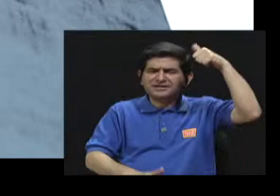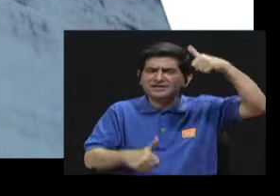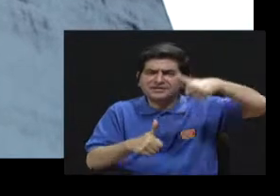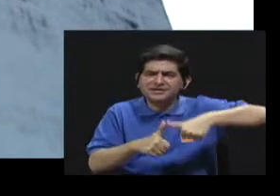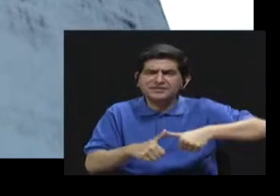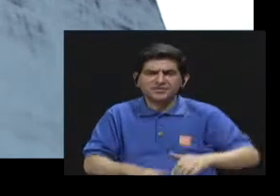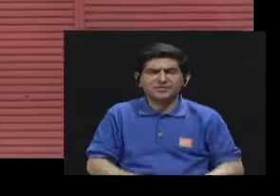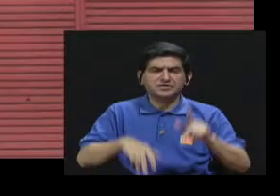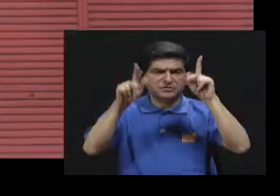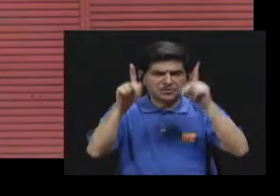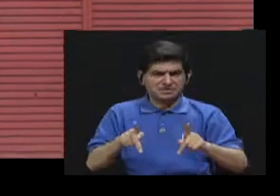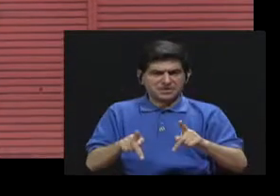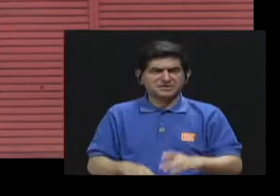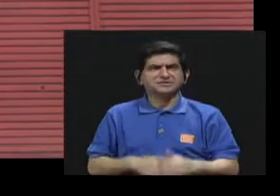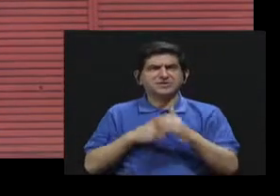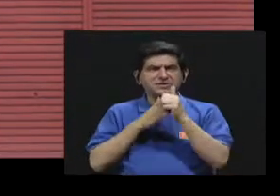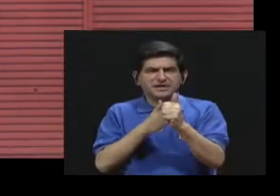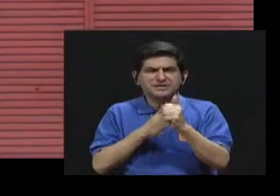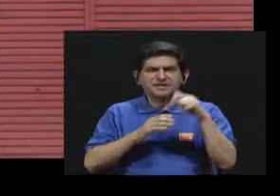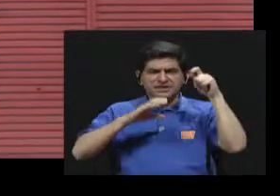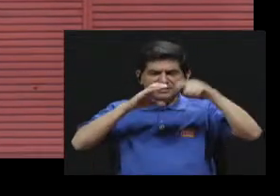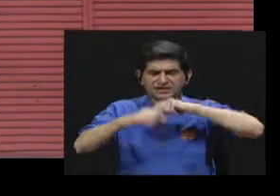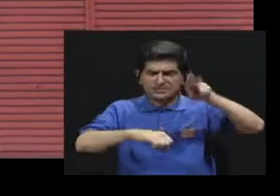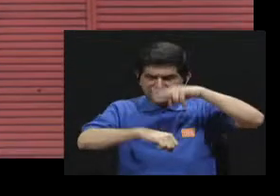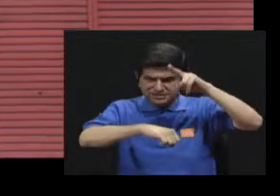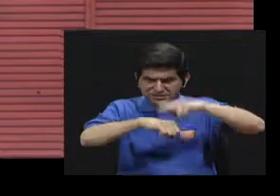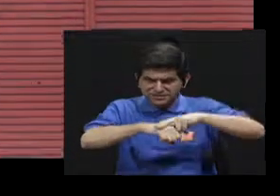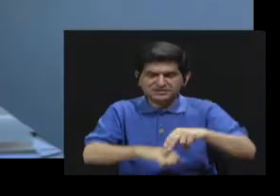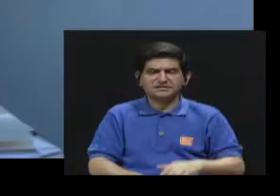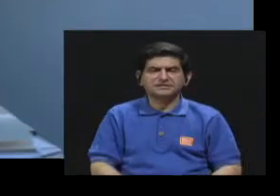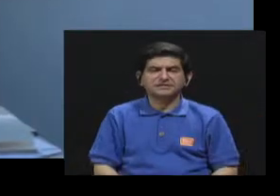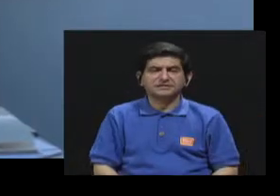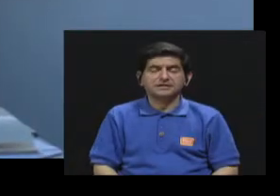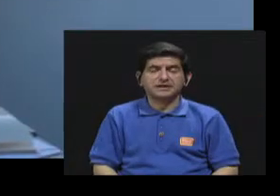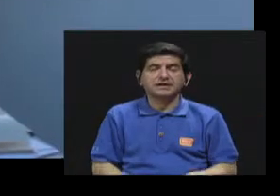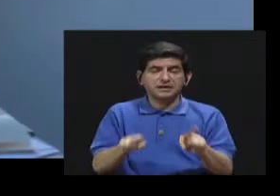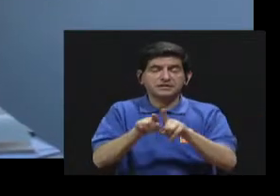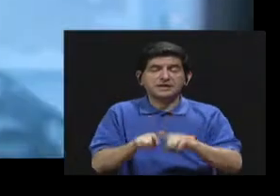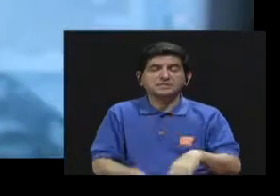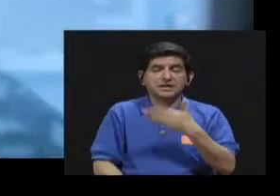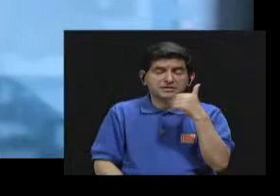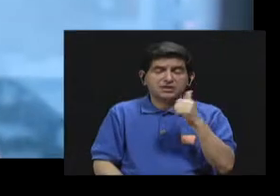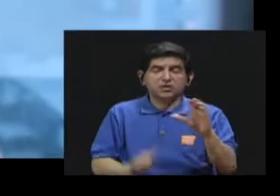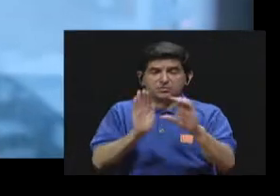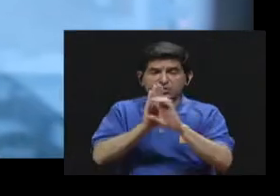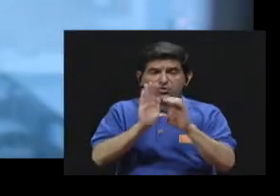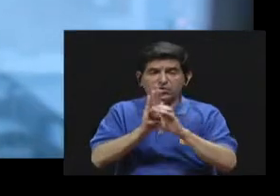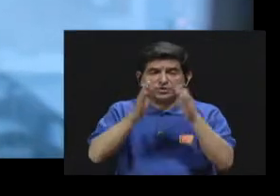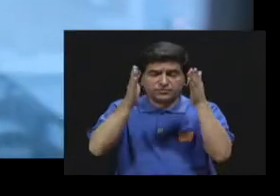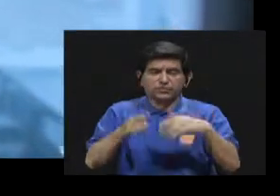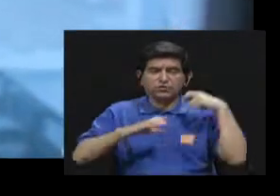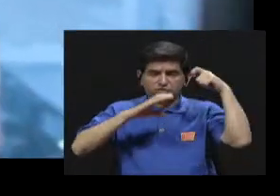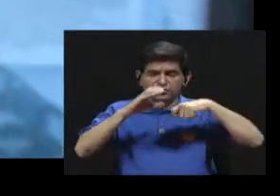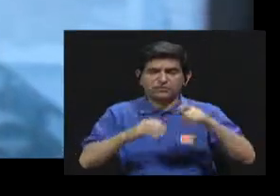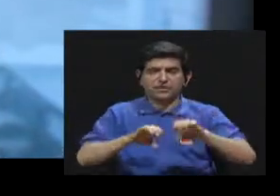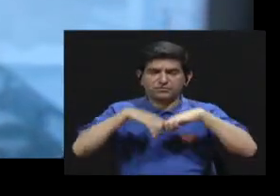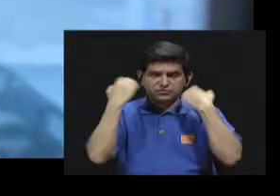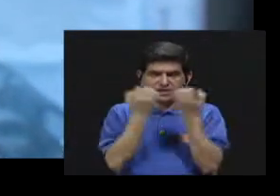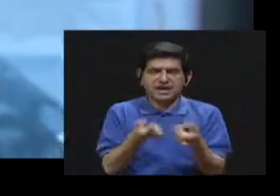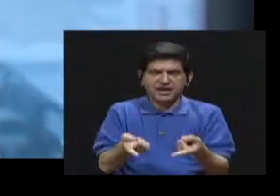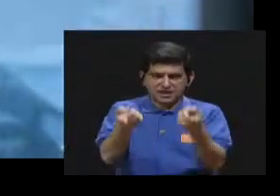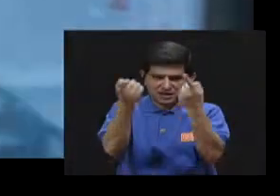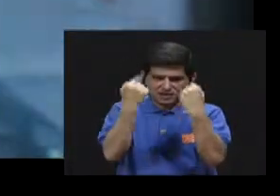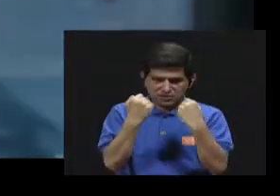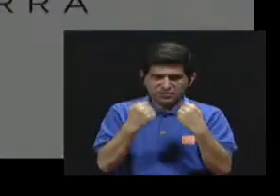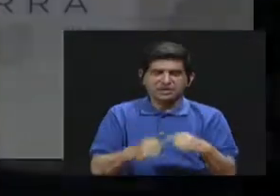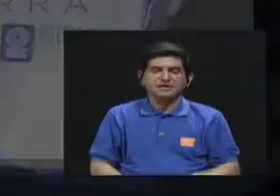memoria de quienes fueron los pioneros en el cine nacional, ¿verdad? Ciertamente. Porque... y uno de nuestros mejores fotógrafos cinematográficos. Se le invita al equipo a subir por